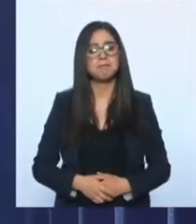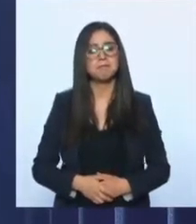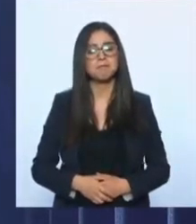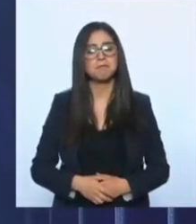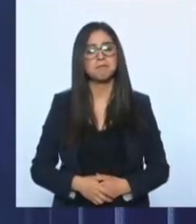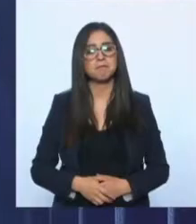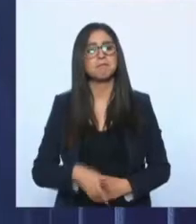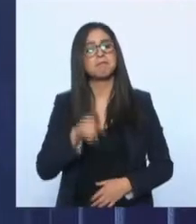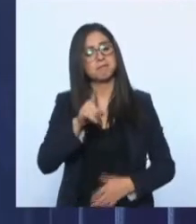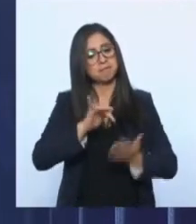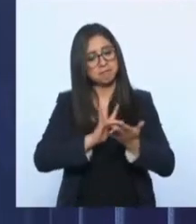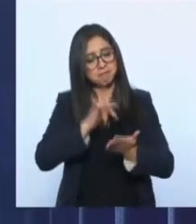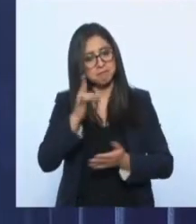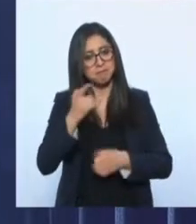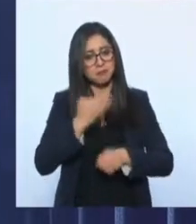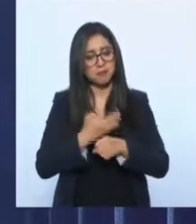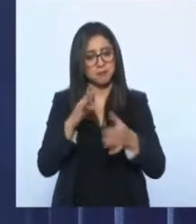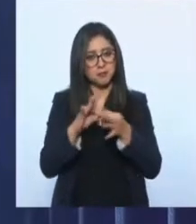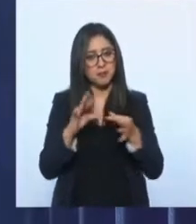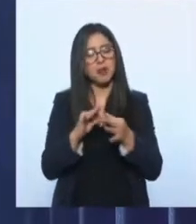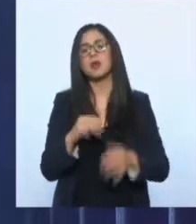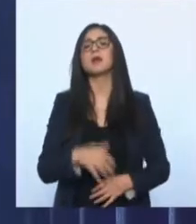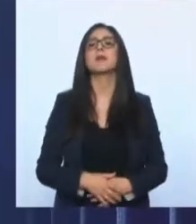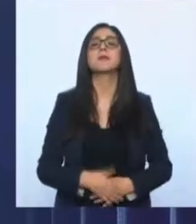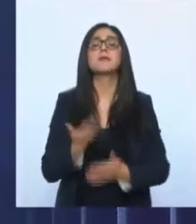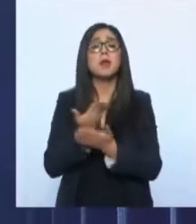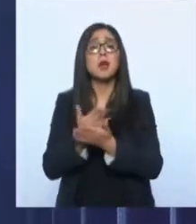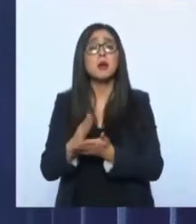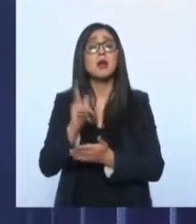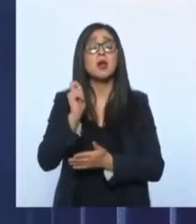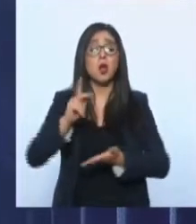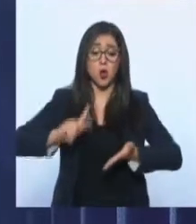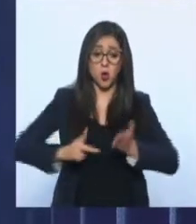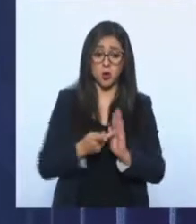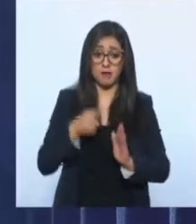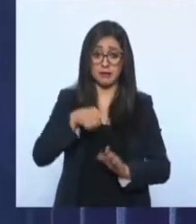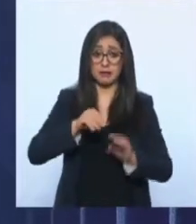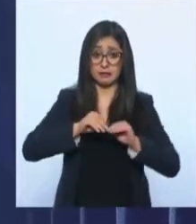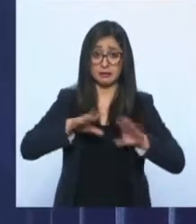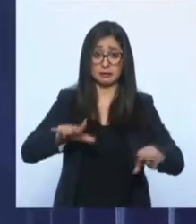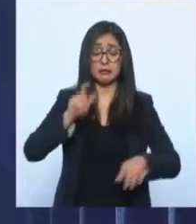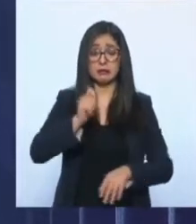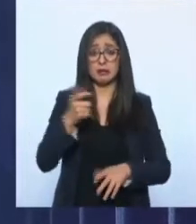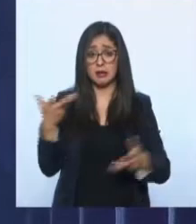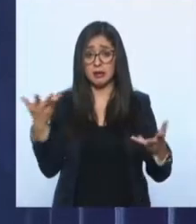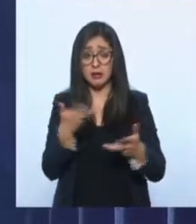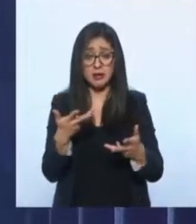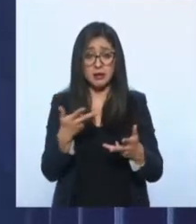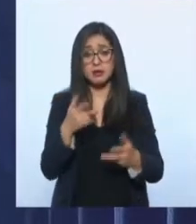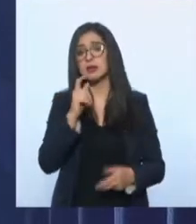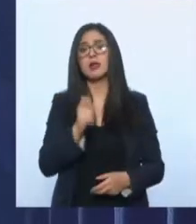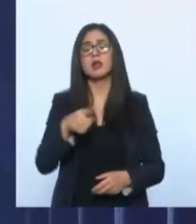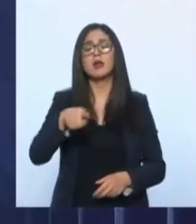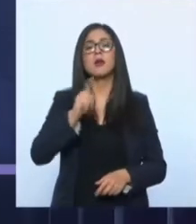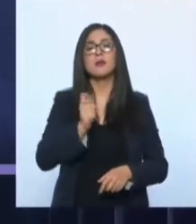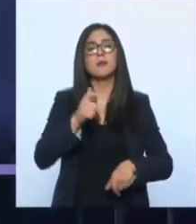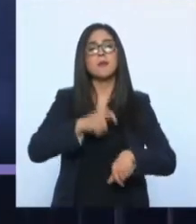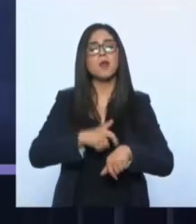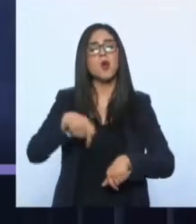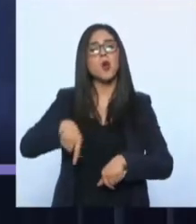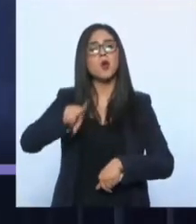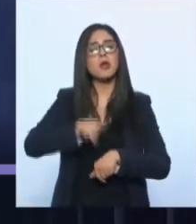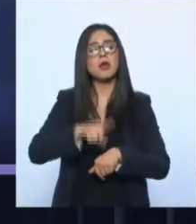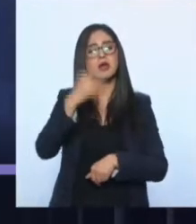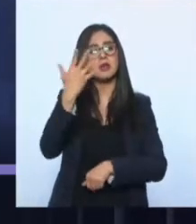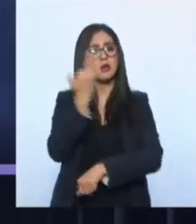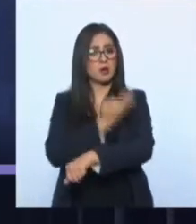le agradezco que nos haya acompañado. También le comento que la retransmisión de este programa justamente es hoy a